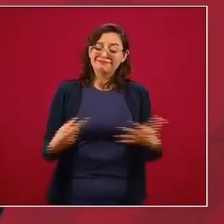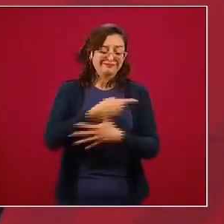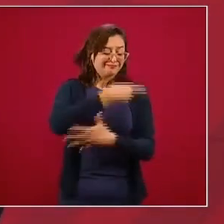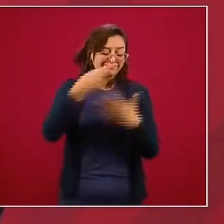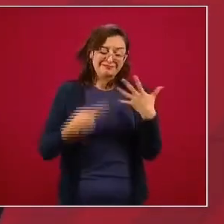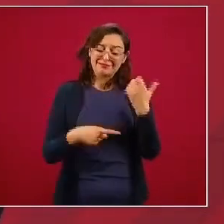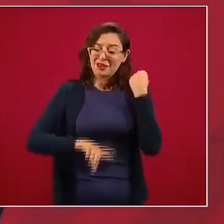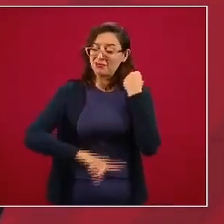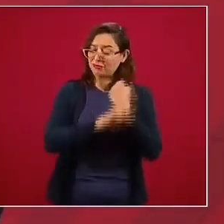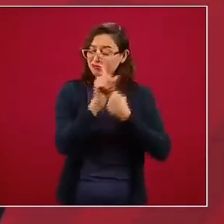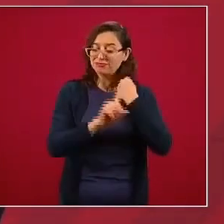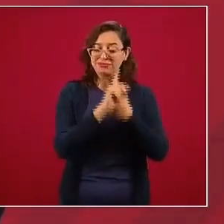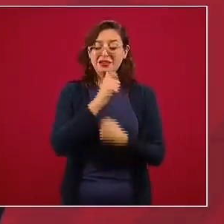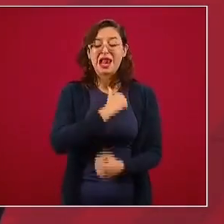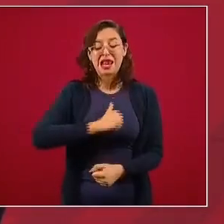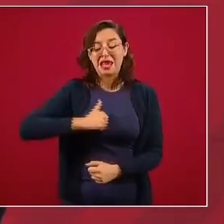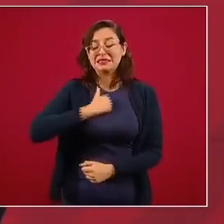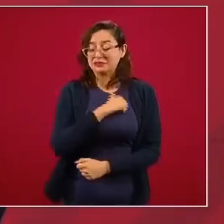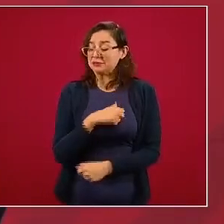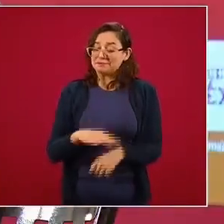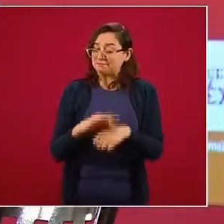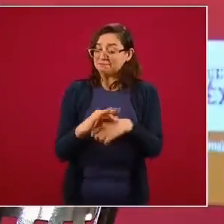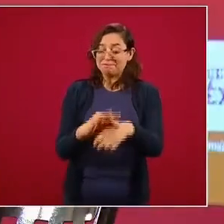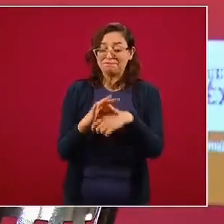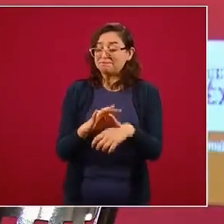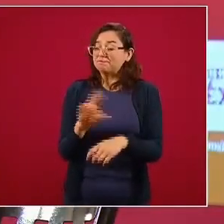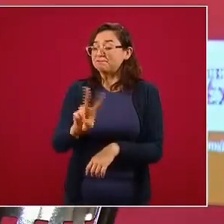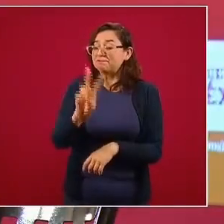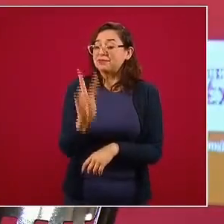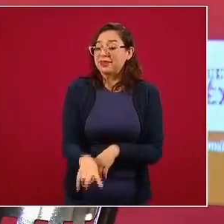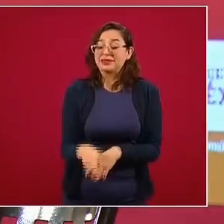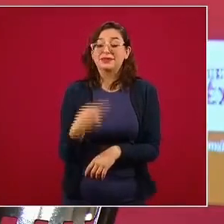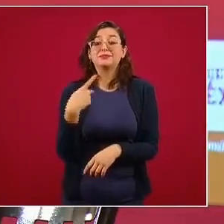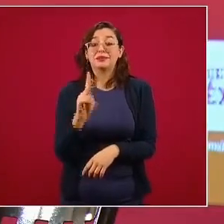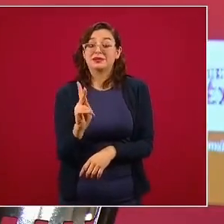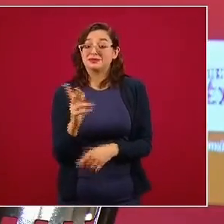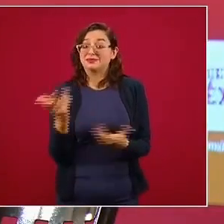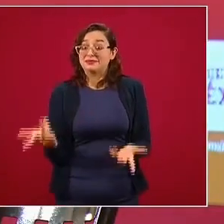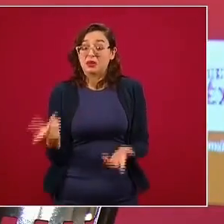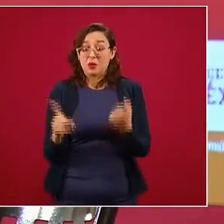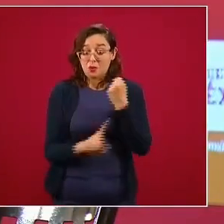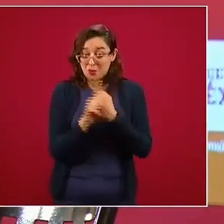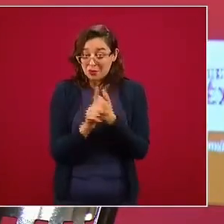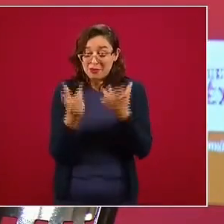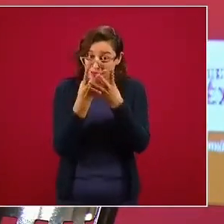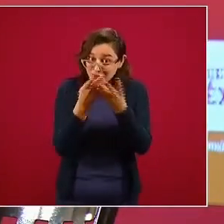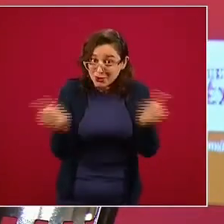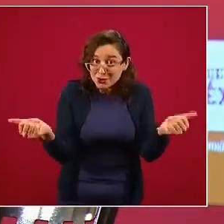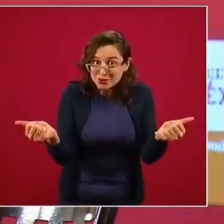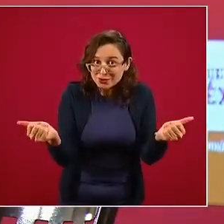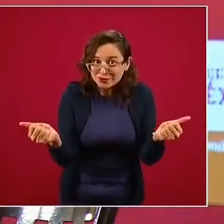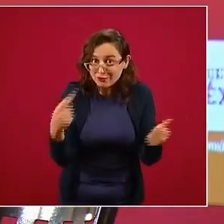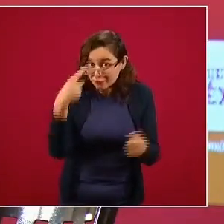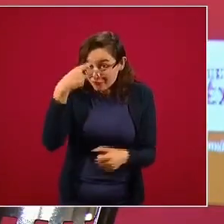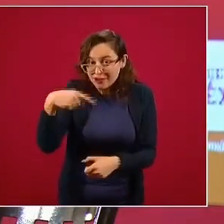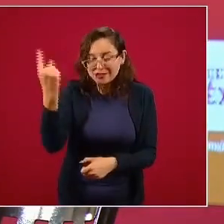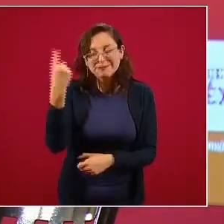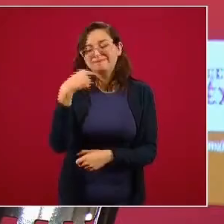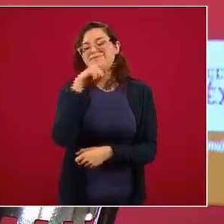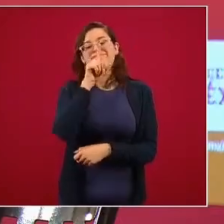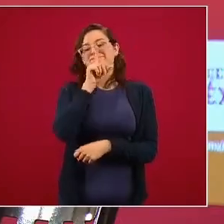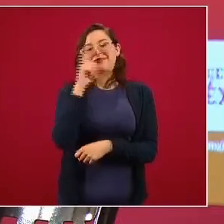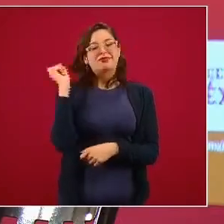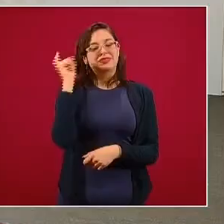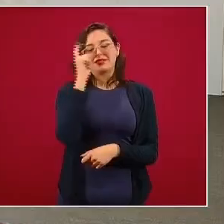de la realidad, es muy lamentable, pero revela la complejidad de resolver un problema tan